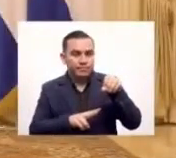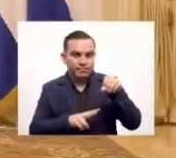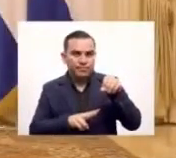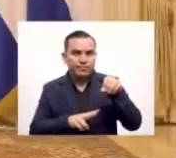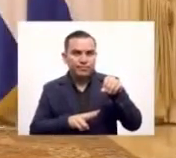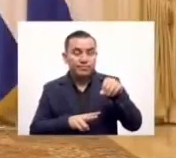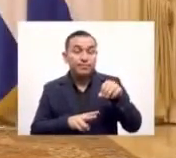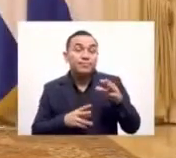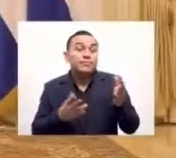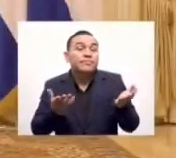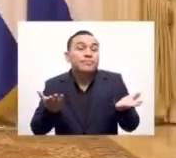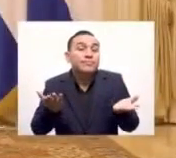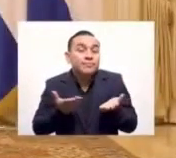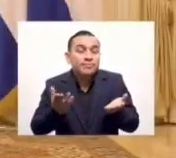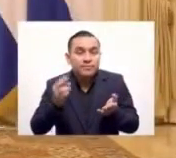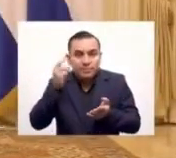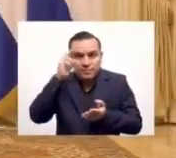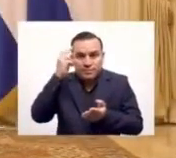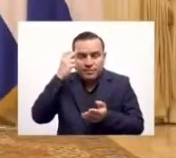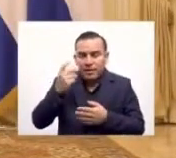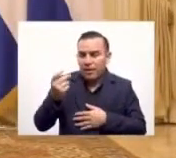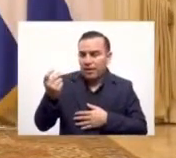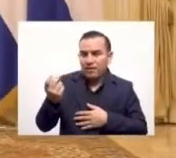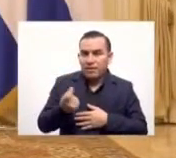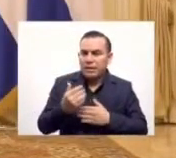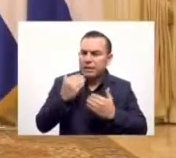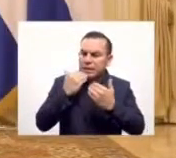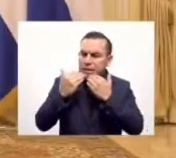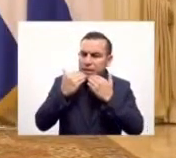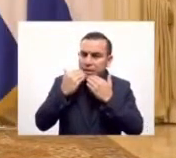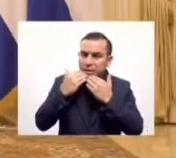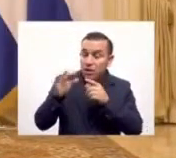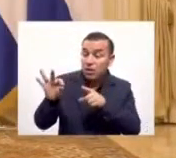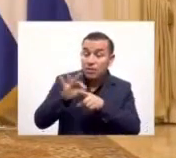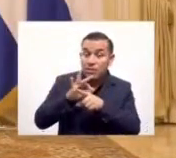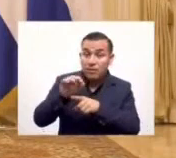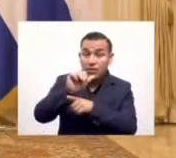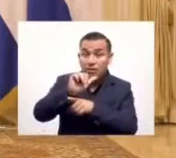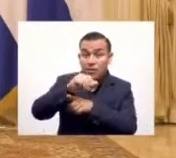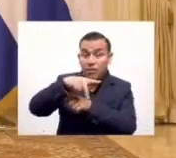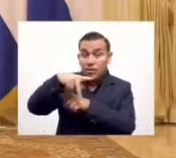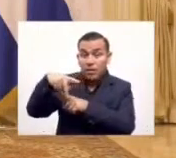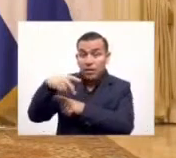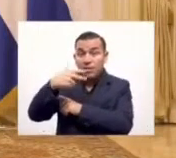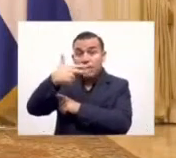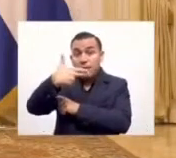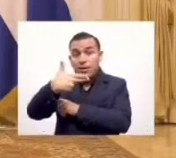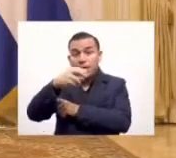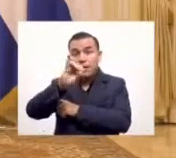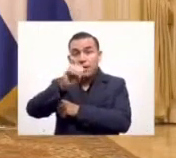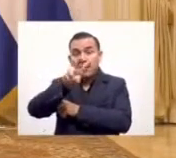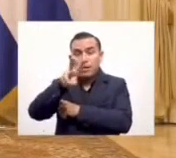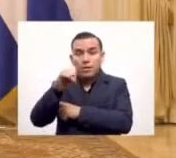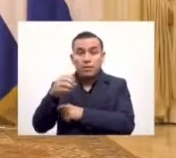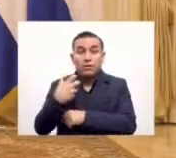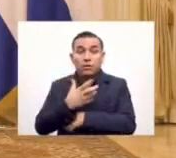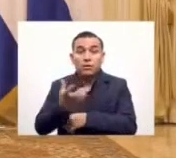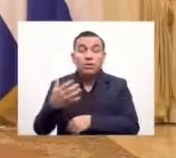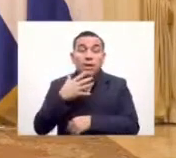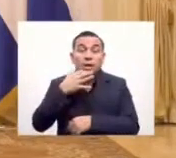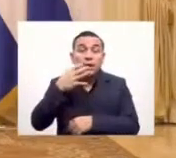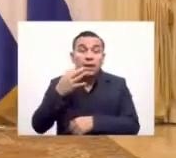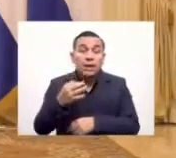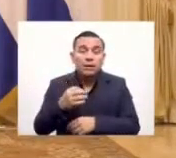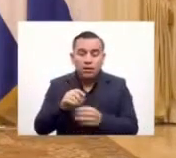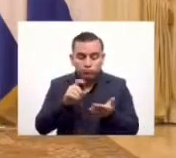se trata, independientemente si te vas a dedicar a ser programador o no. Pero ya hoy en día todos los productos,